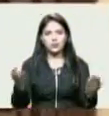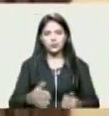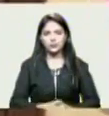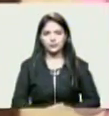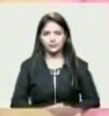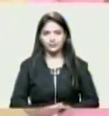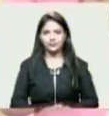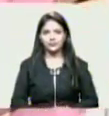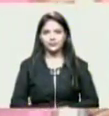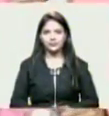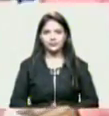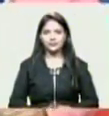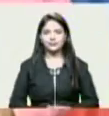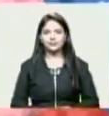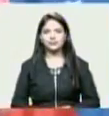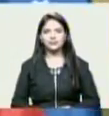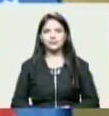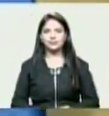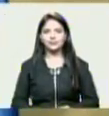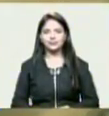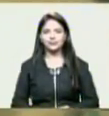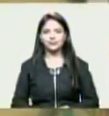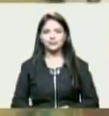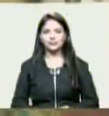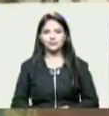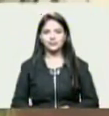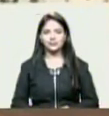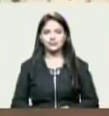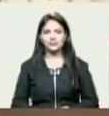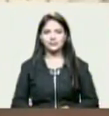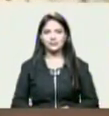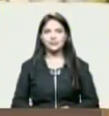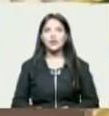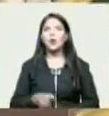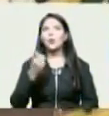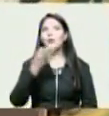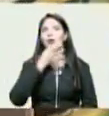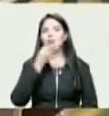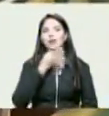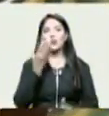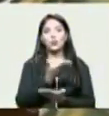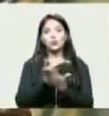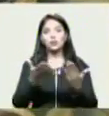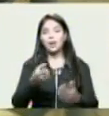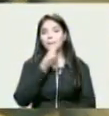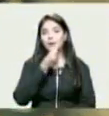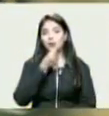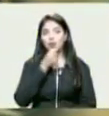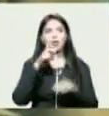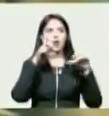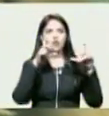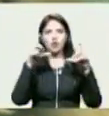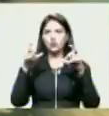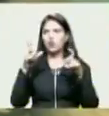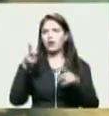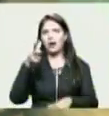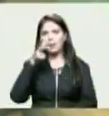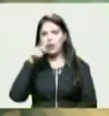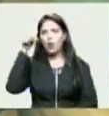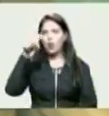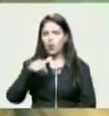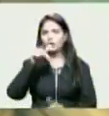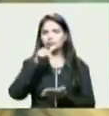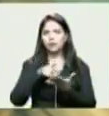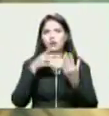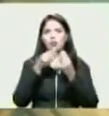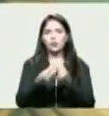escuchamos de inmediato. Bueno, muy buenas tardes, estimados periodistas, camarógrafos, fotógrafos, que hoy nos acompañan.